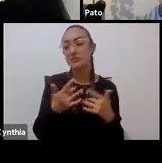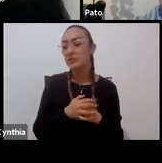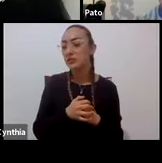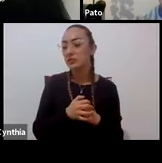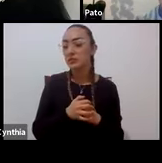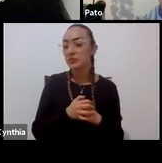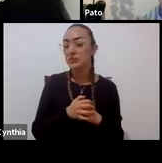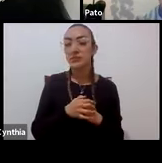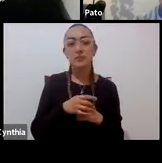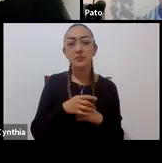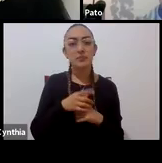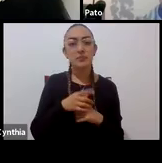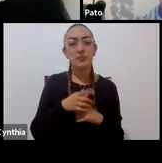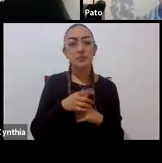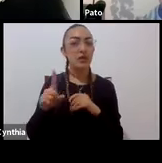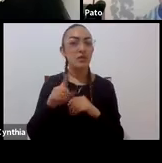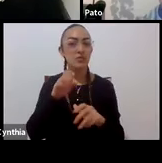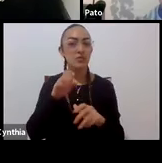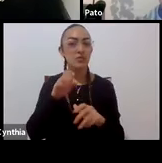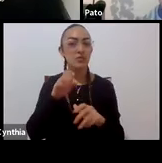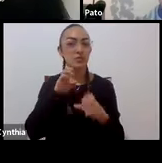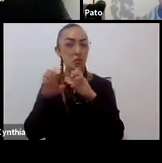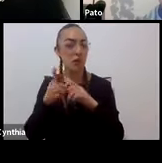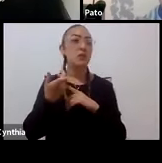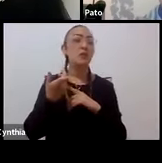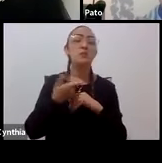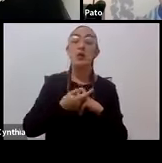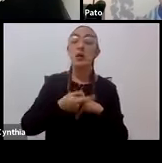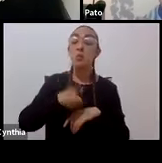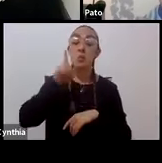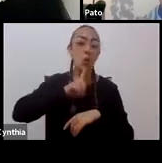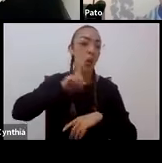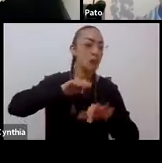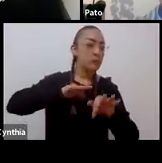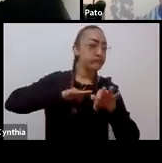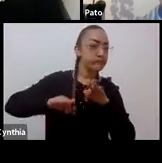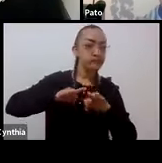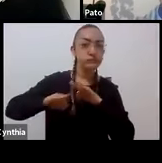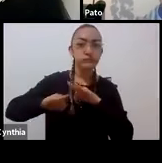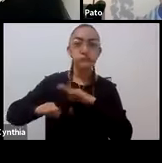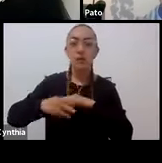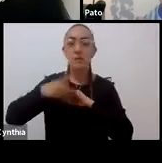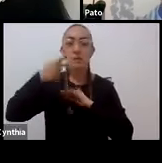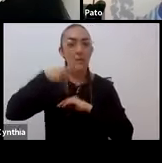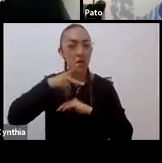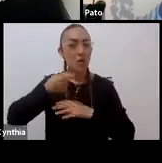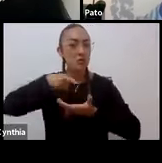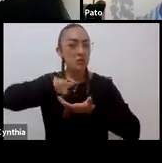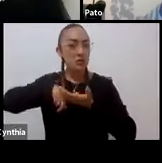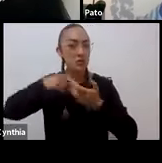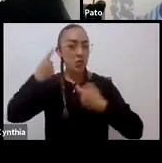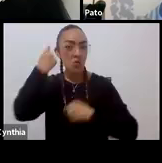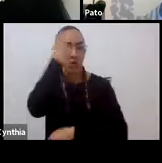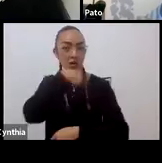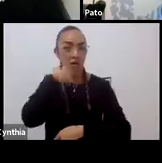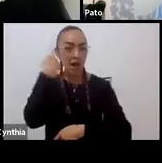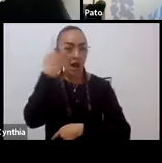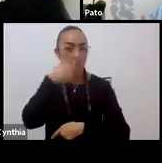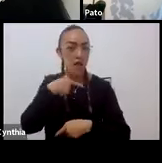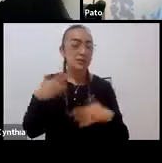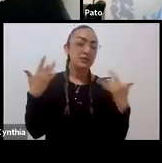estaba trabajando con sus tubos y todo el asunto, pero con una expresión de dolor y de haberle estado pasando, de